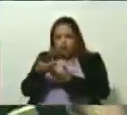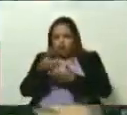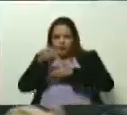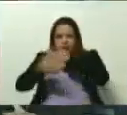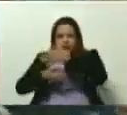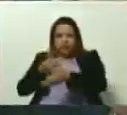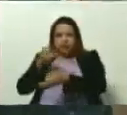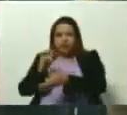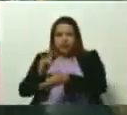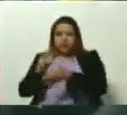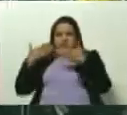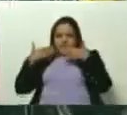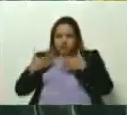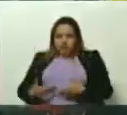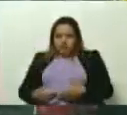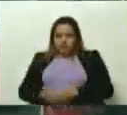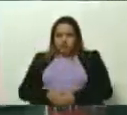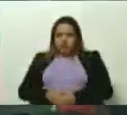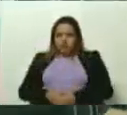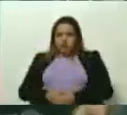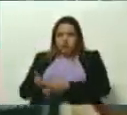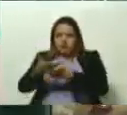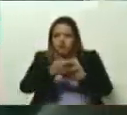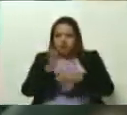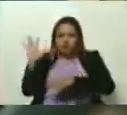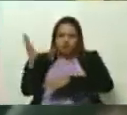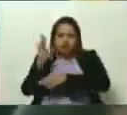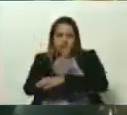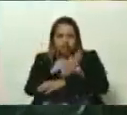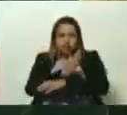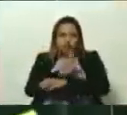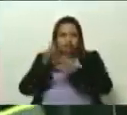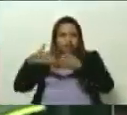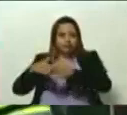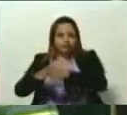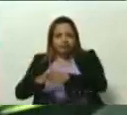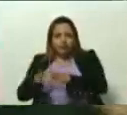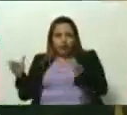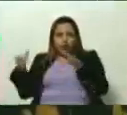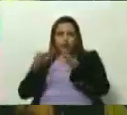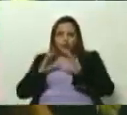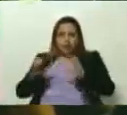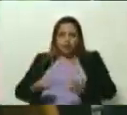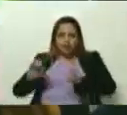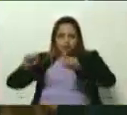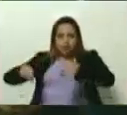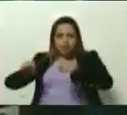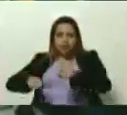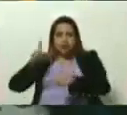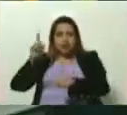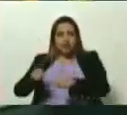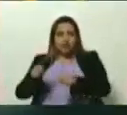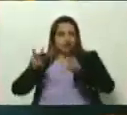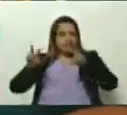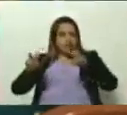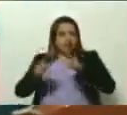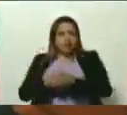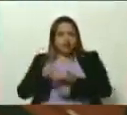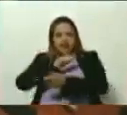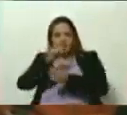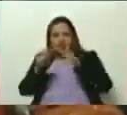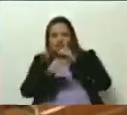diciendo, están representadas acá, desde los forestales, los aeronáuticos, la brigada motorizada, y esta novedad que sustituye a